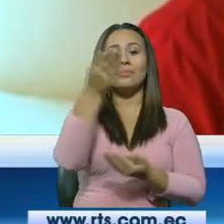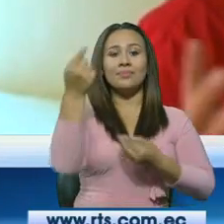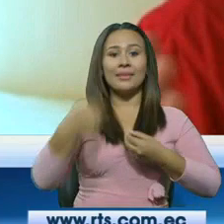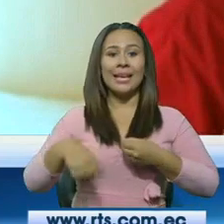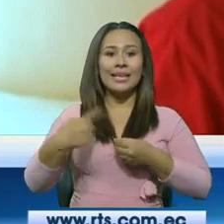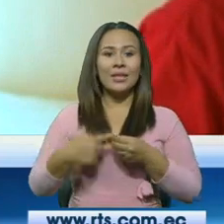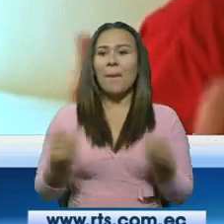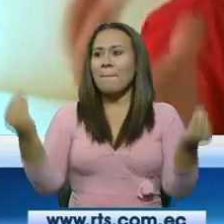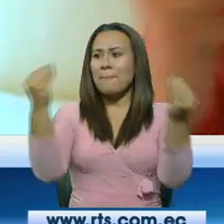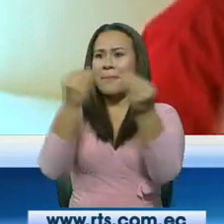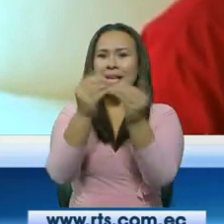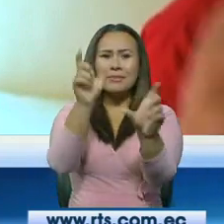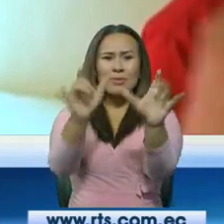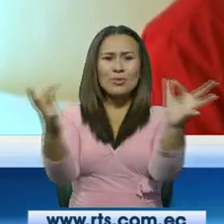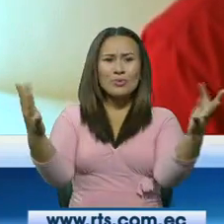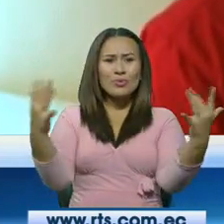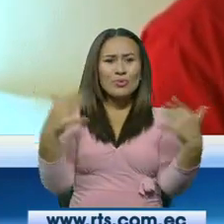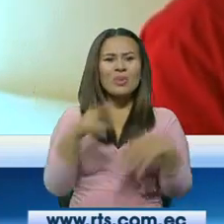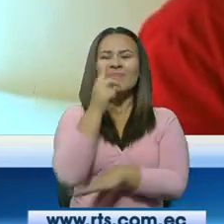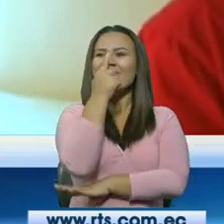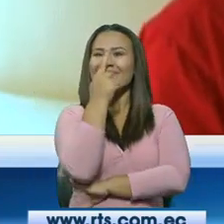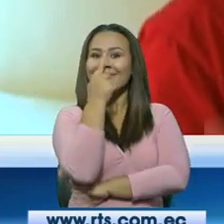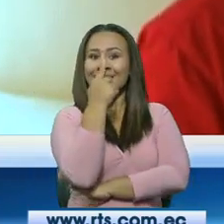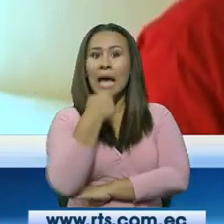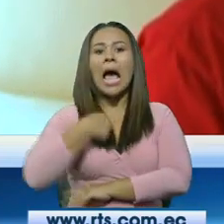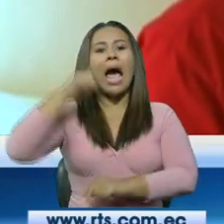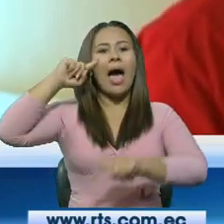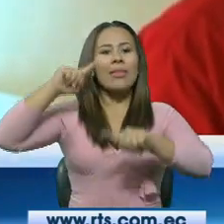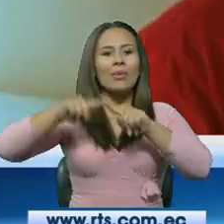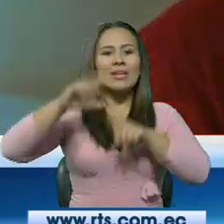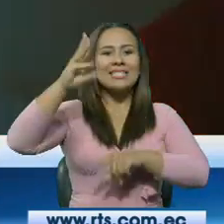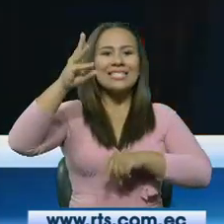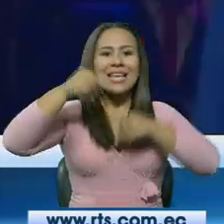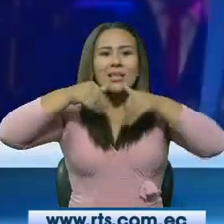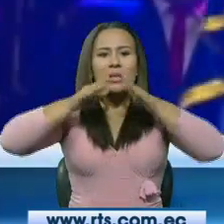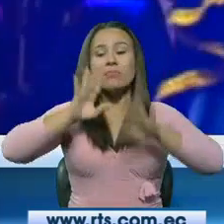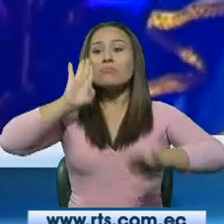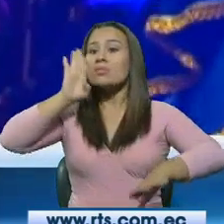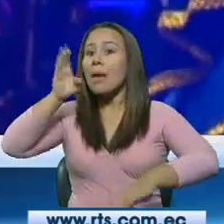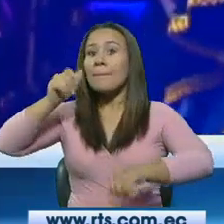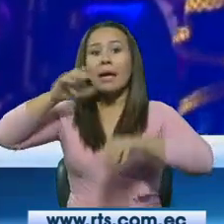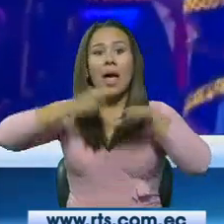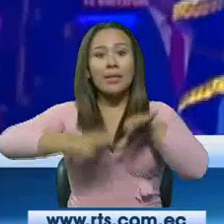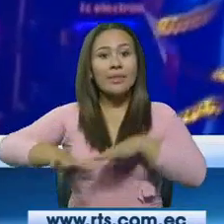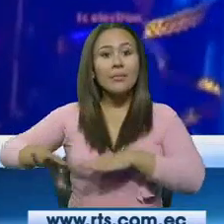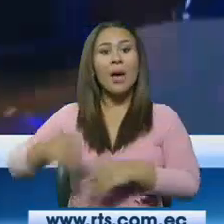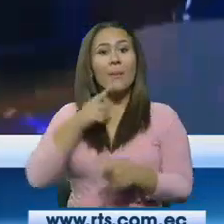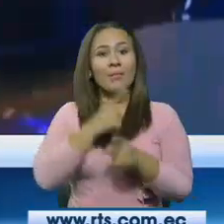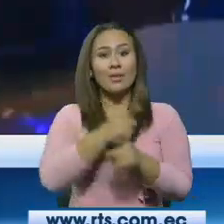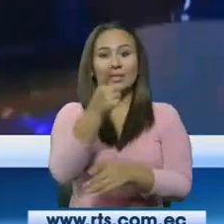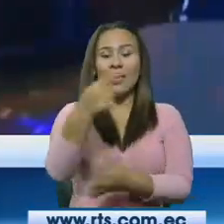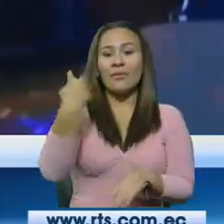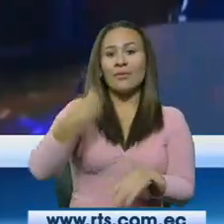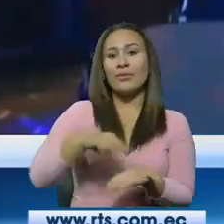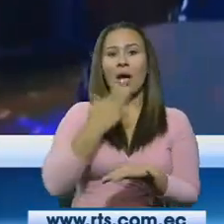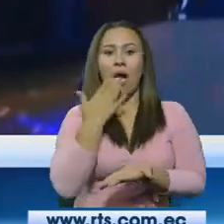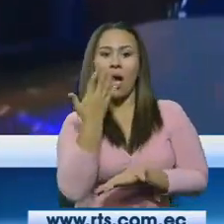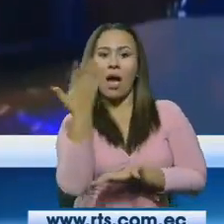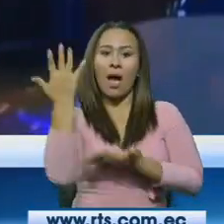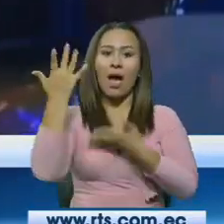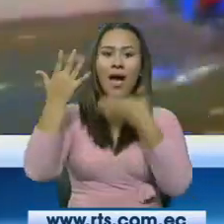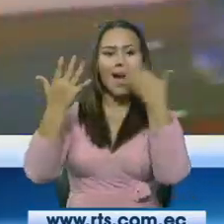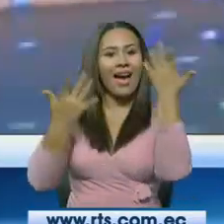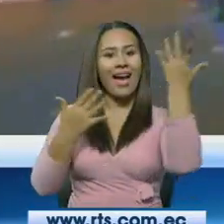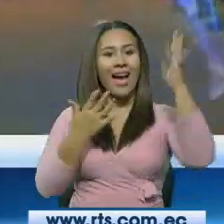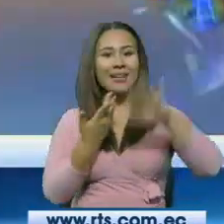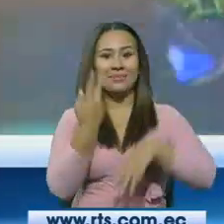la gente empieza a involucrarse, a interesarse en que el 6 de diciembre realicen una actividad. Desde entonces se festeja la carita de Dios con eventos